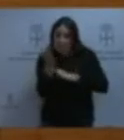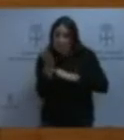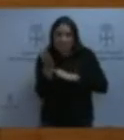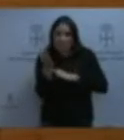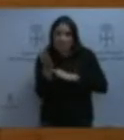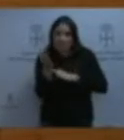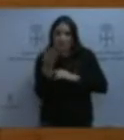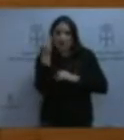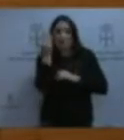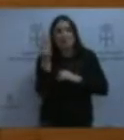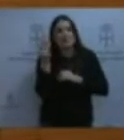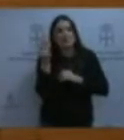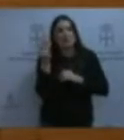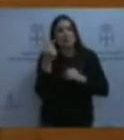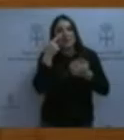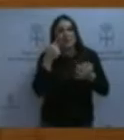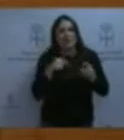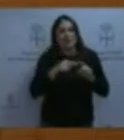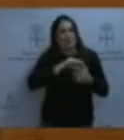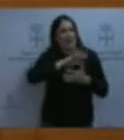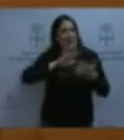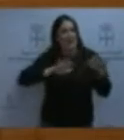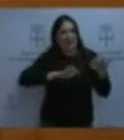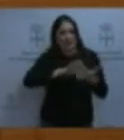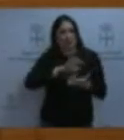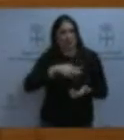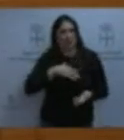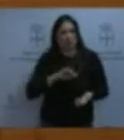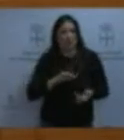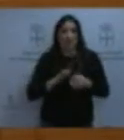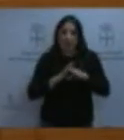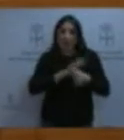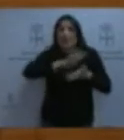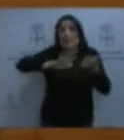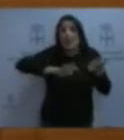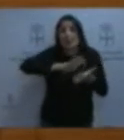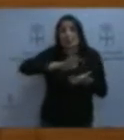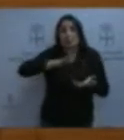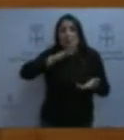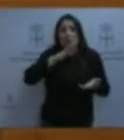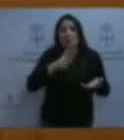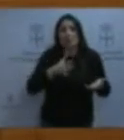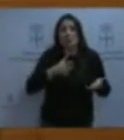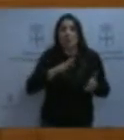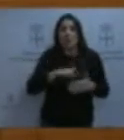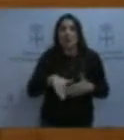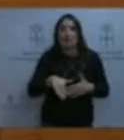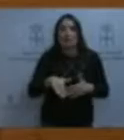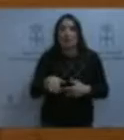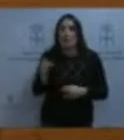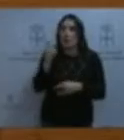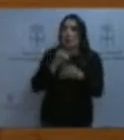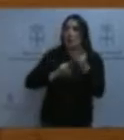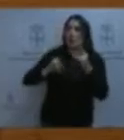crear realmente un caos. Y por otra parte, un caos me refiero a que terminemos atrayendo a mucho